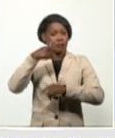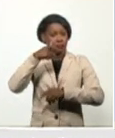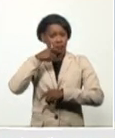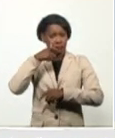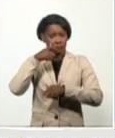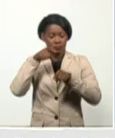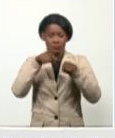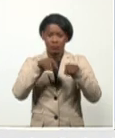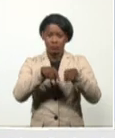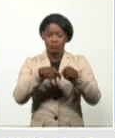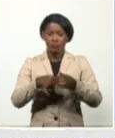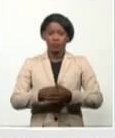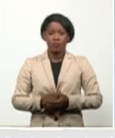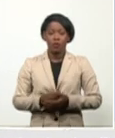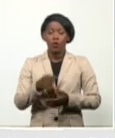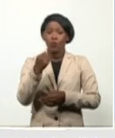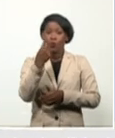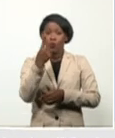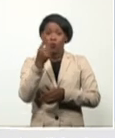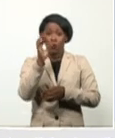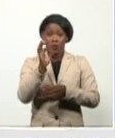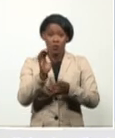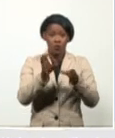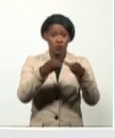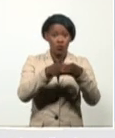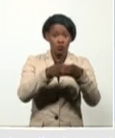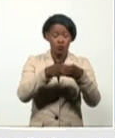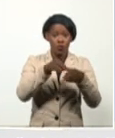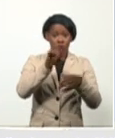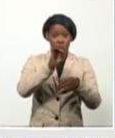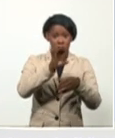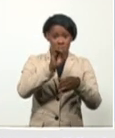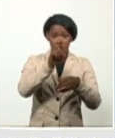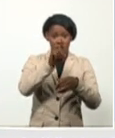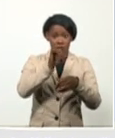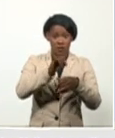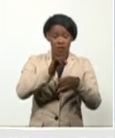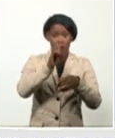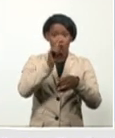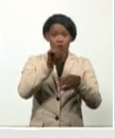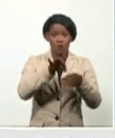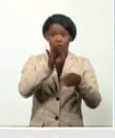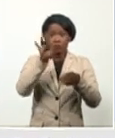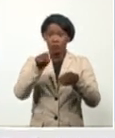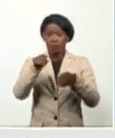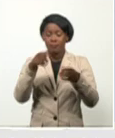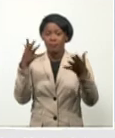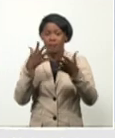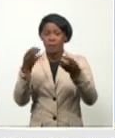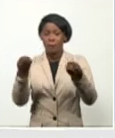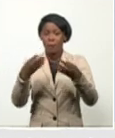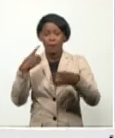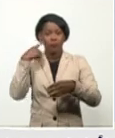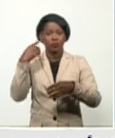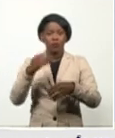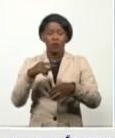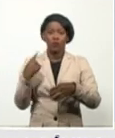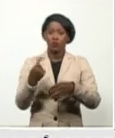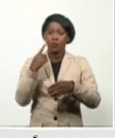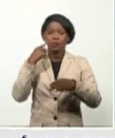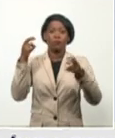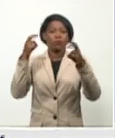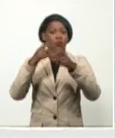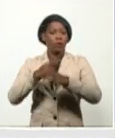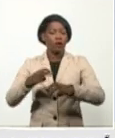16 ayer no se ha podido precisar la fuente de infección, aunque se busca, se trata de precisar, y ya